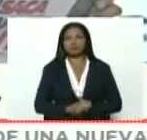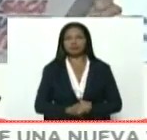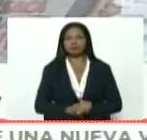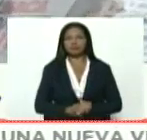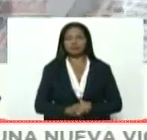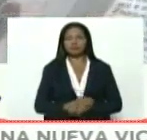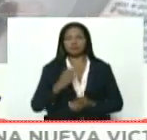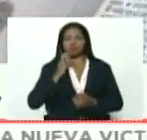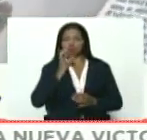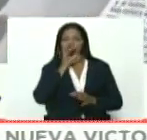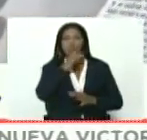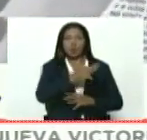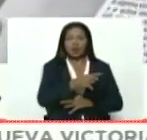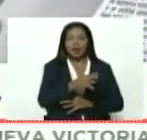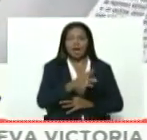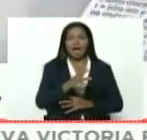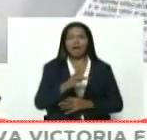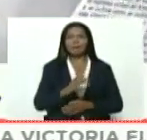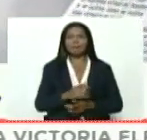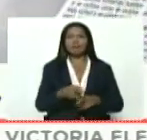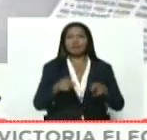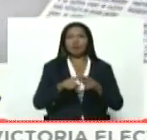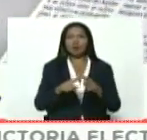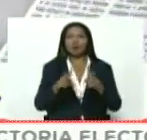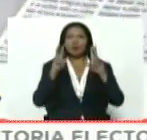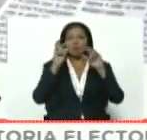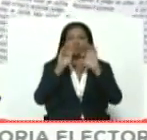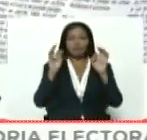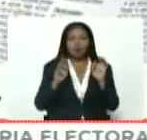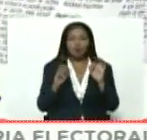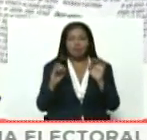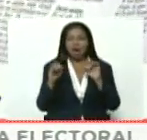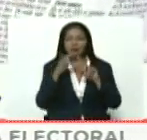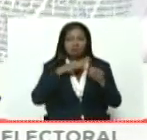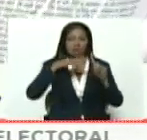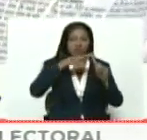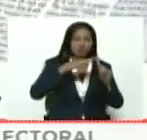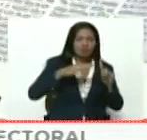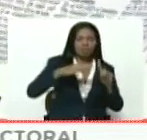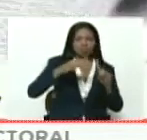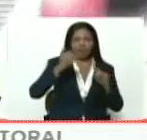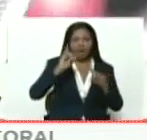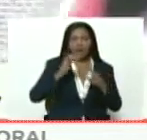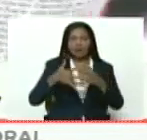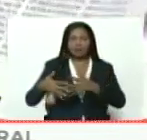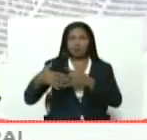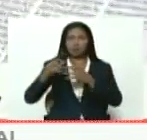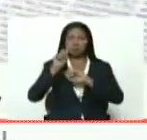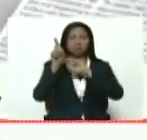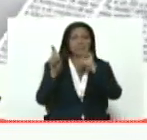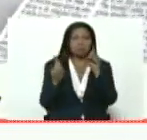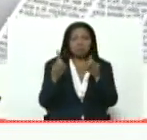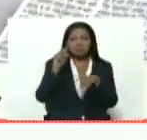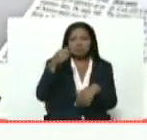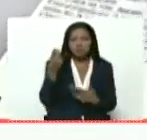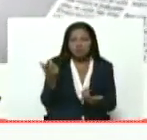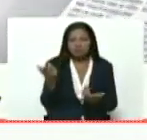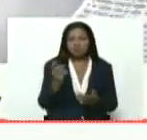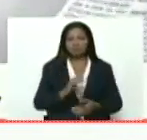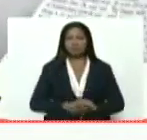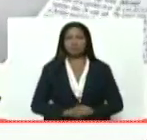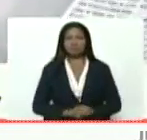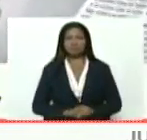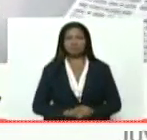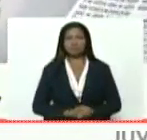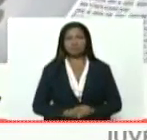Coronavirus, nueva arma bioterrorista gringo, pregunta él.